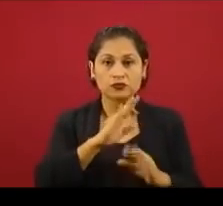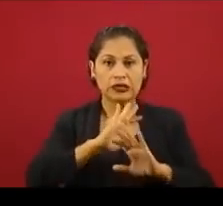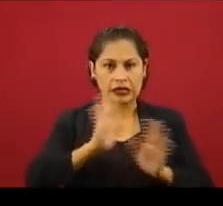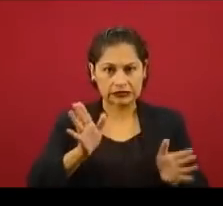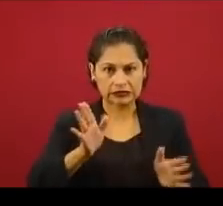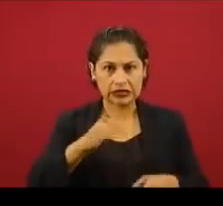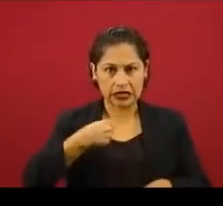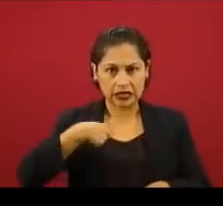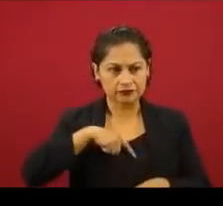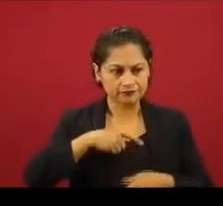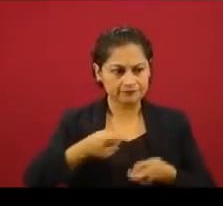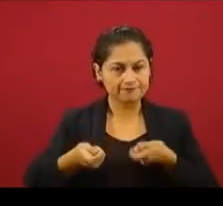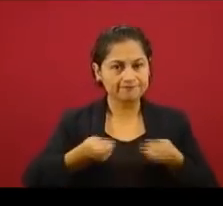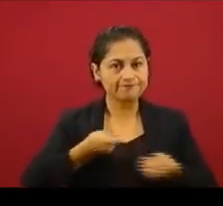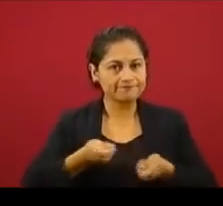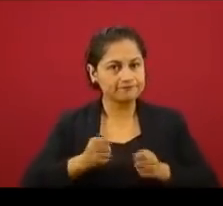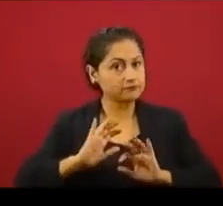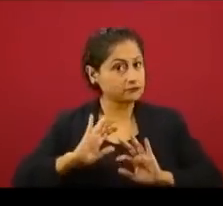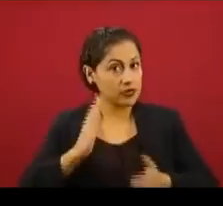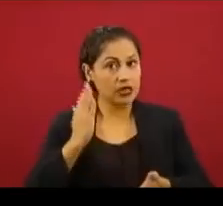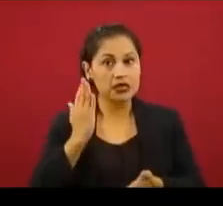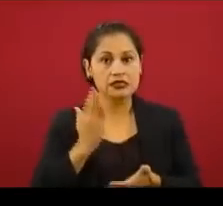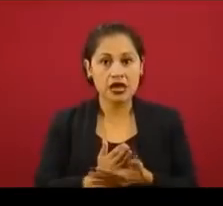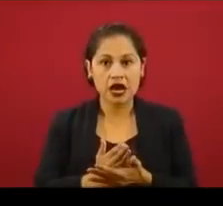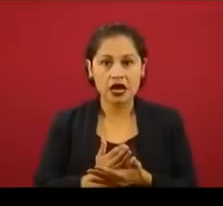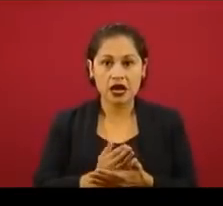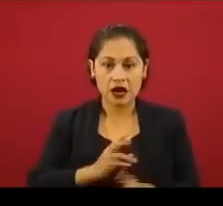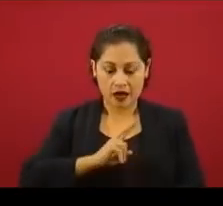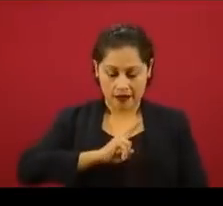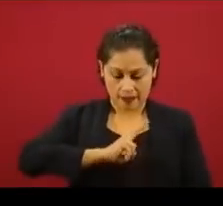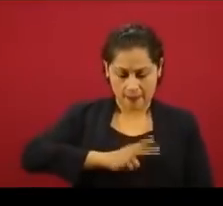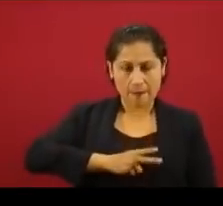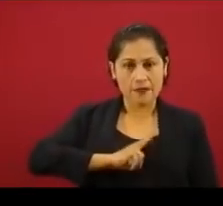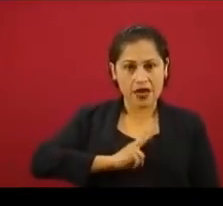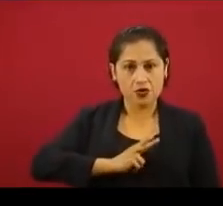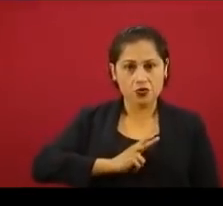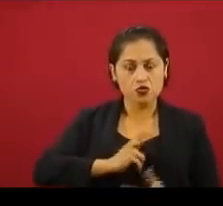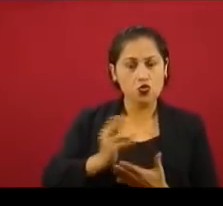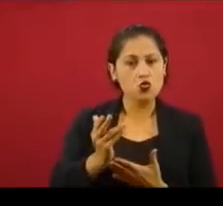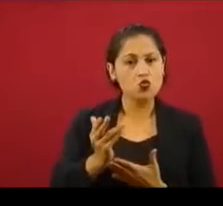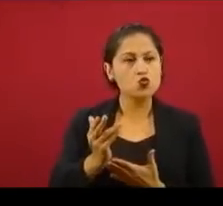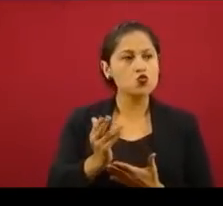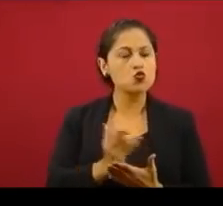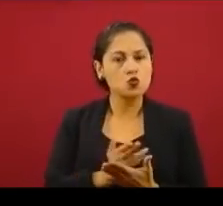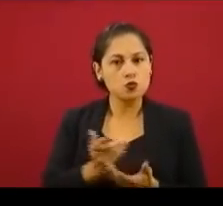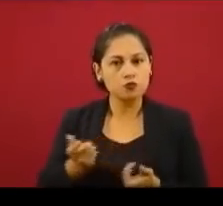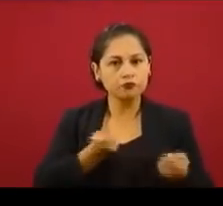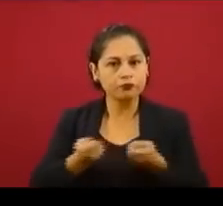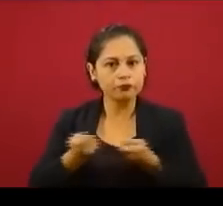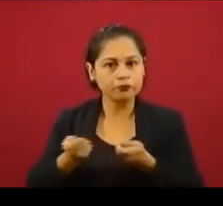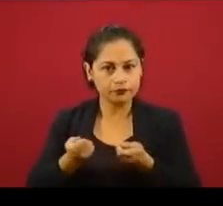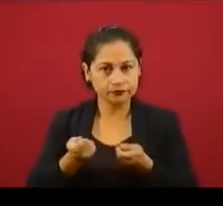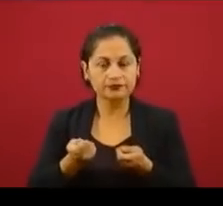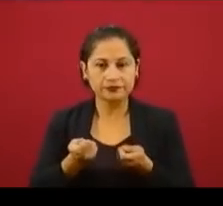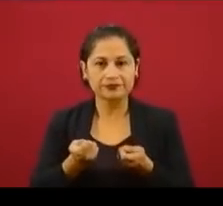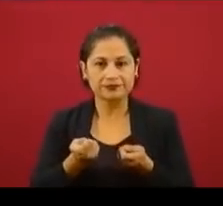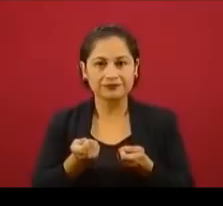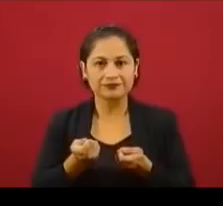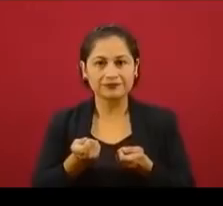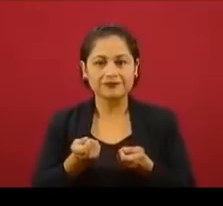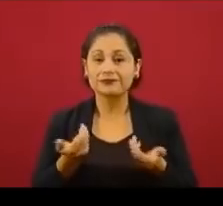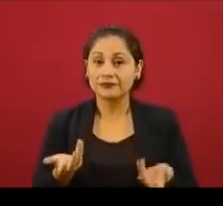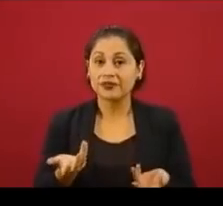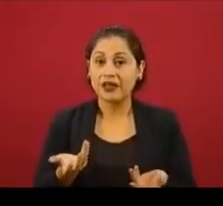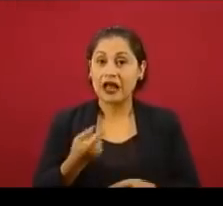esta pandemia, este virus, y que lo hemos logrado, estamos a punto